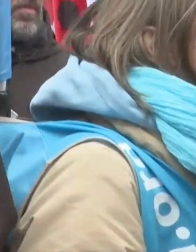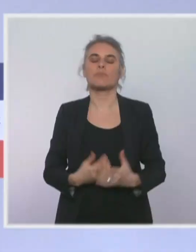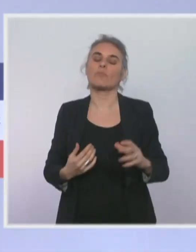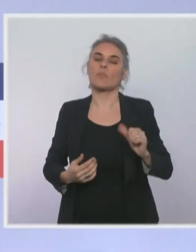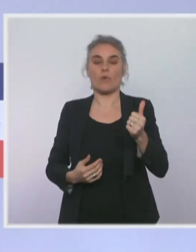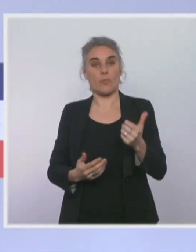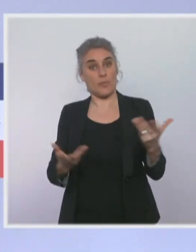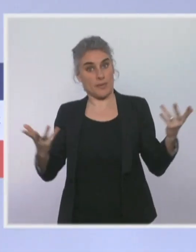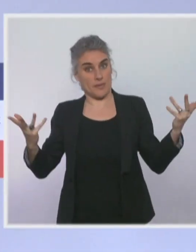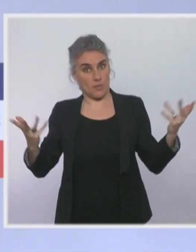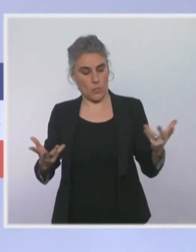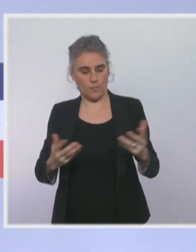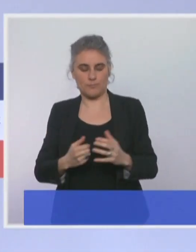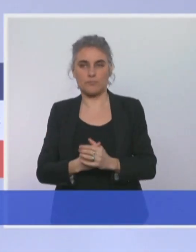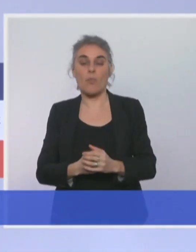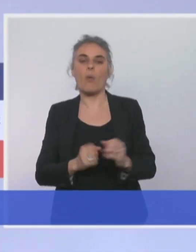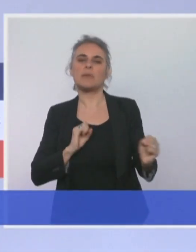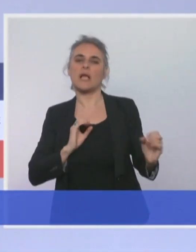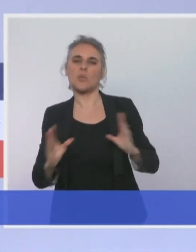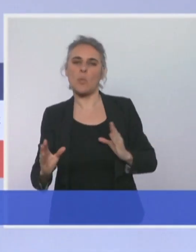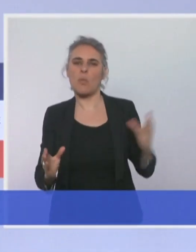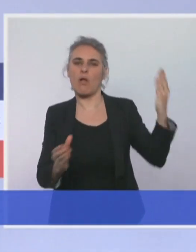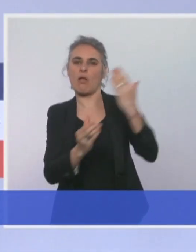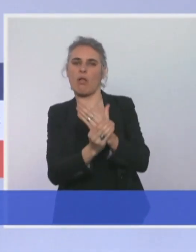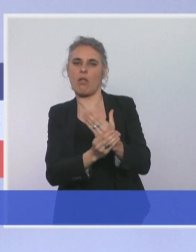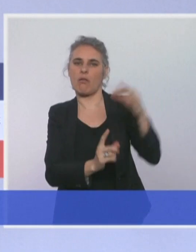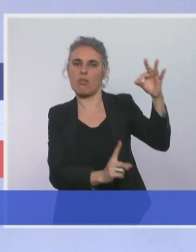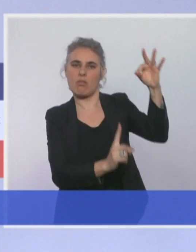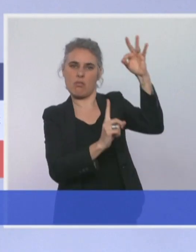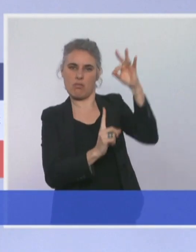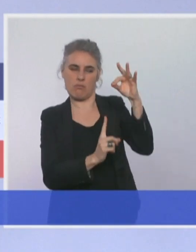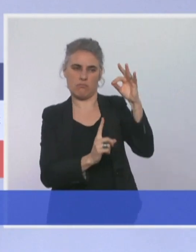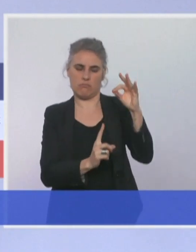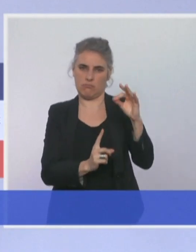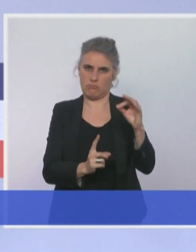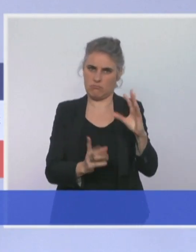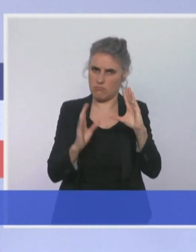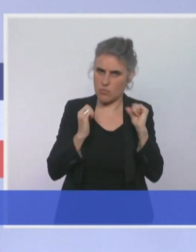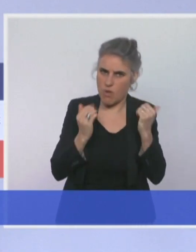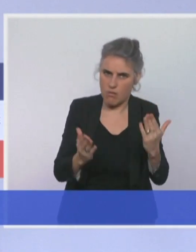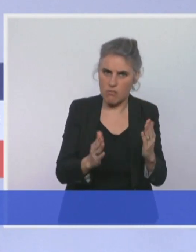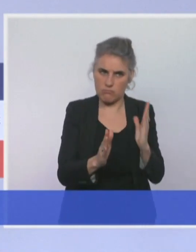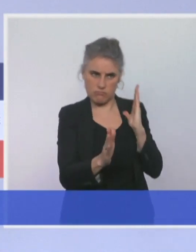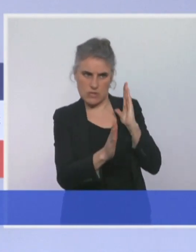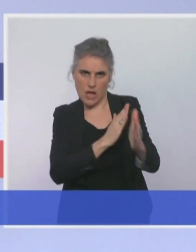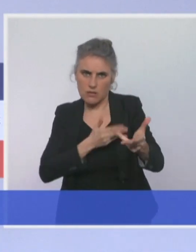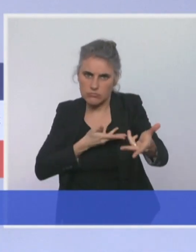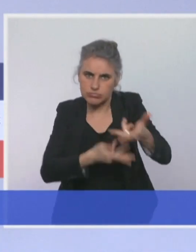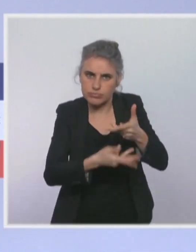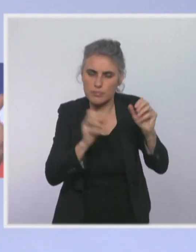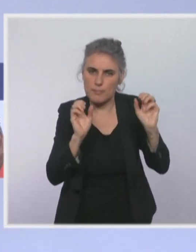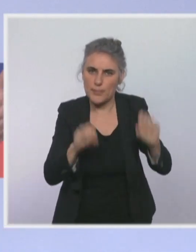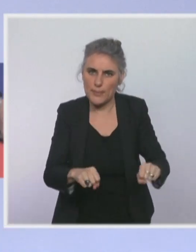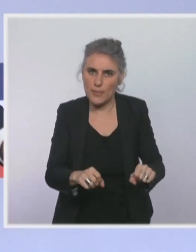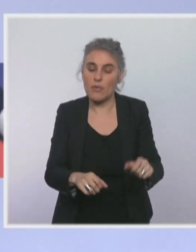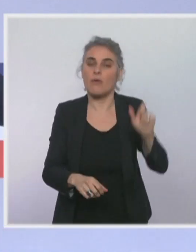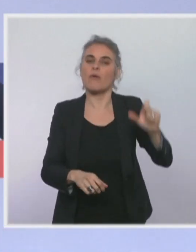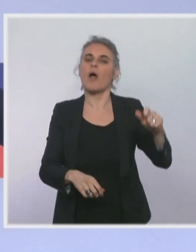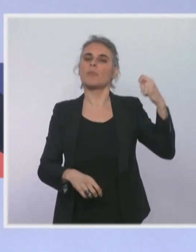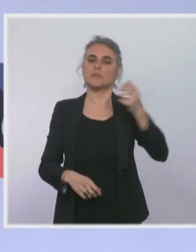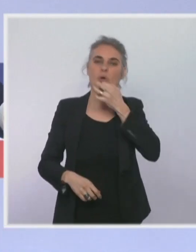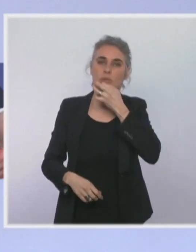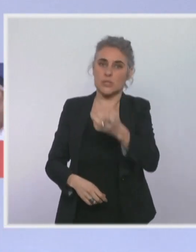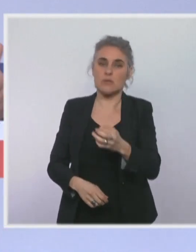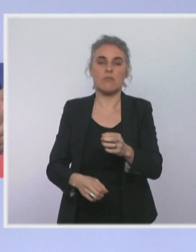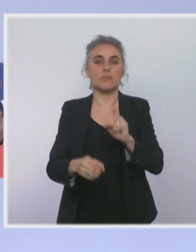periodo? Podemos hablar directamente. El presidente de la República lo ha dicho. Está dispuesto a recibir a la intersindical en